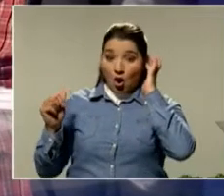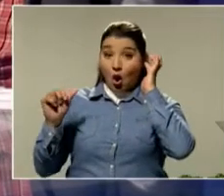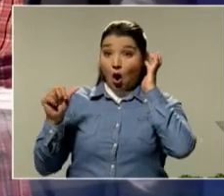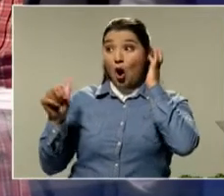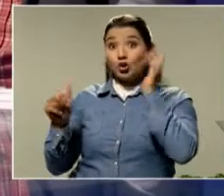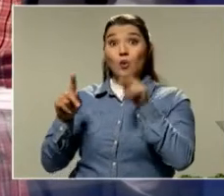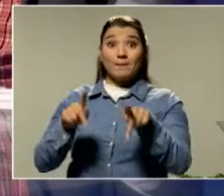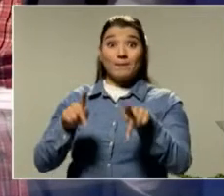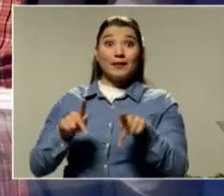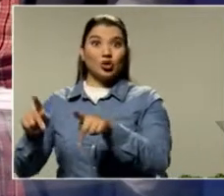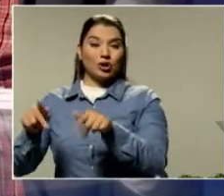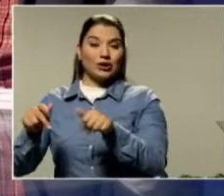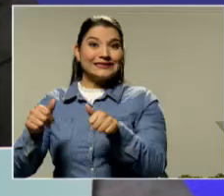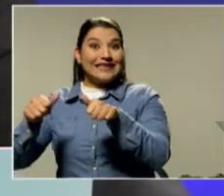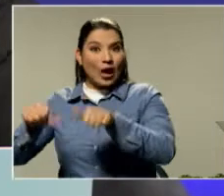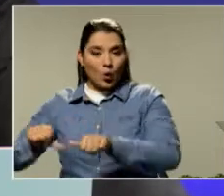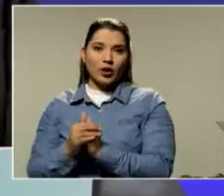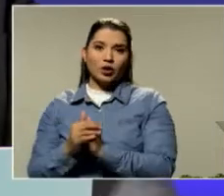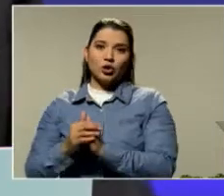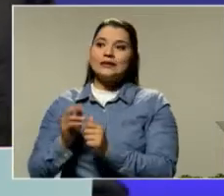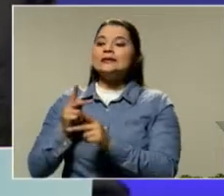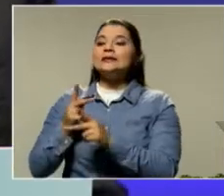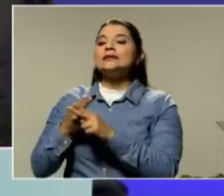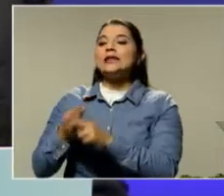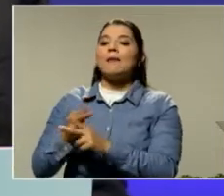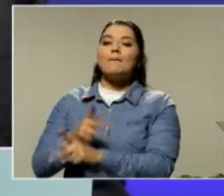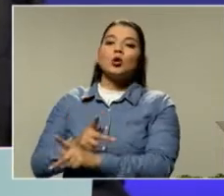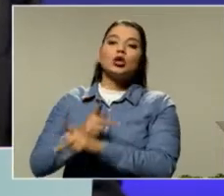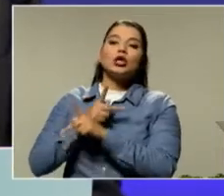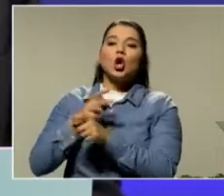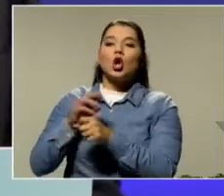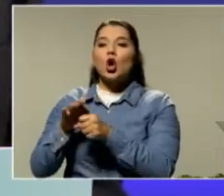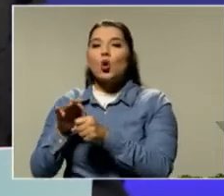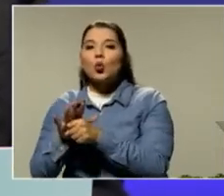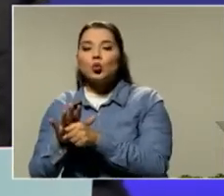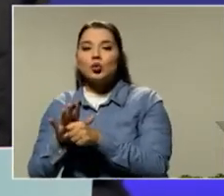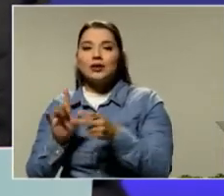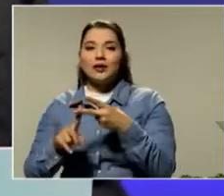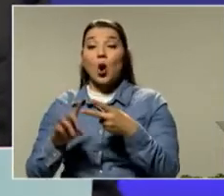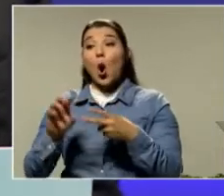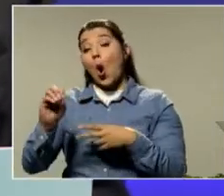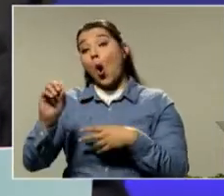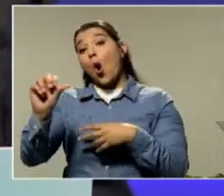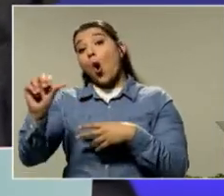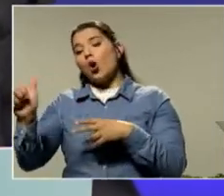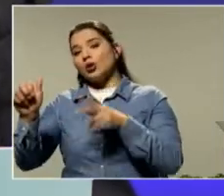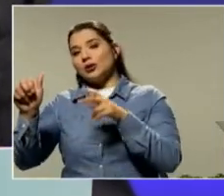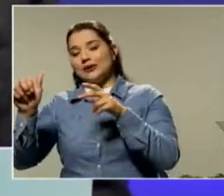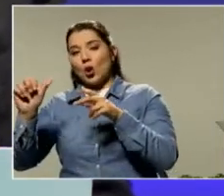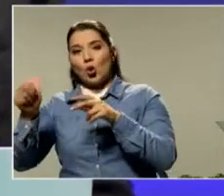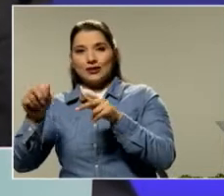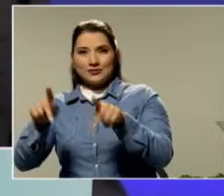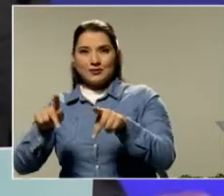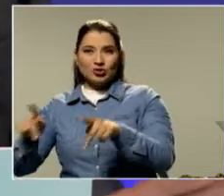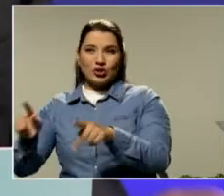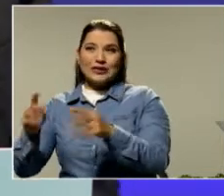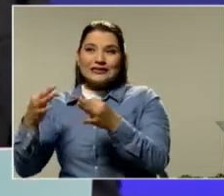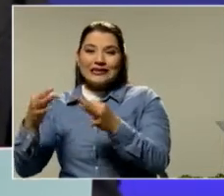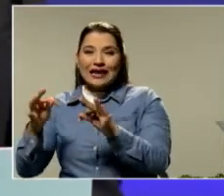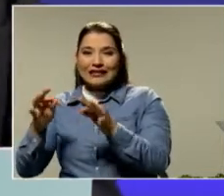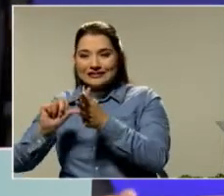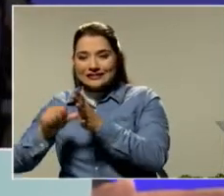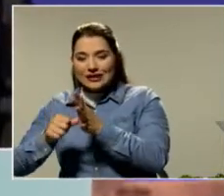vegetales la saca del estadio. Bueno, protectores de cultivos y otras connotaciones, más bien tratando de enfatizar el lado positivo.